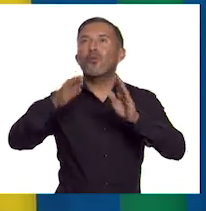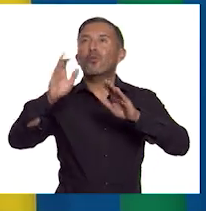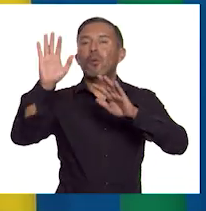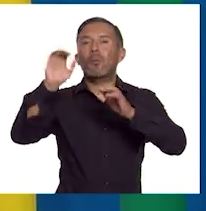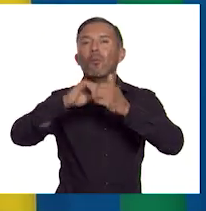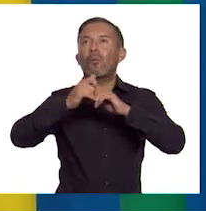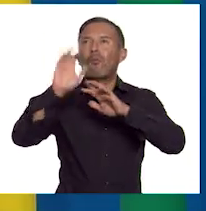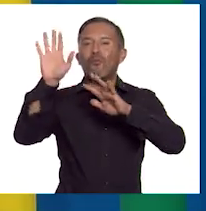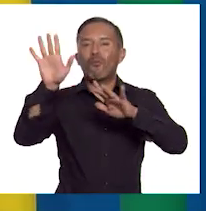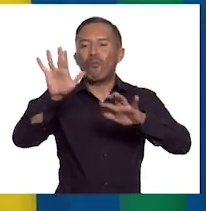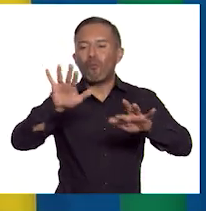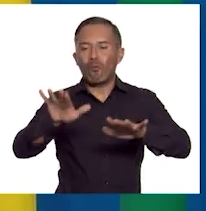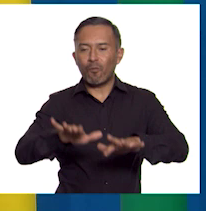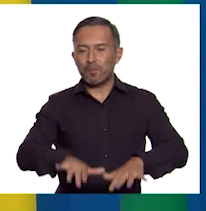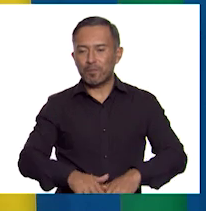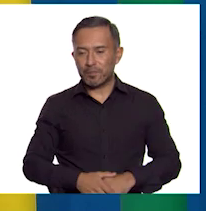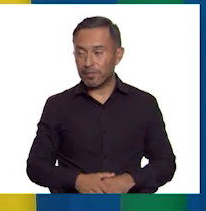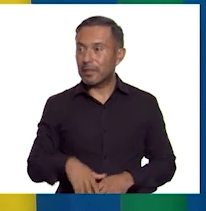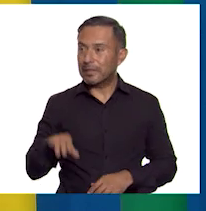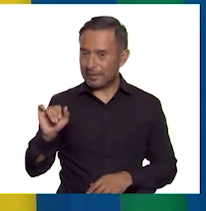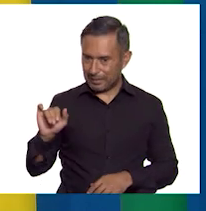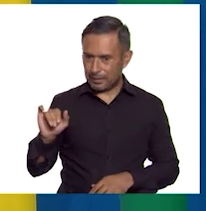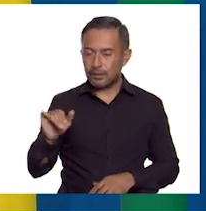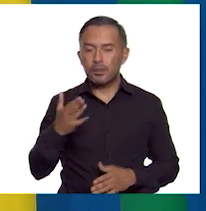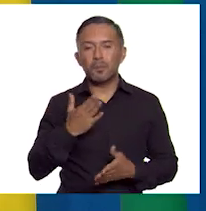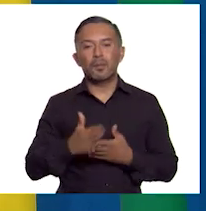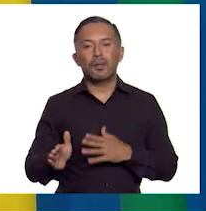Sí. Y bueno, el pan en